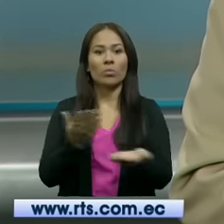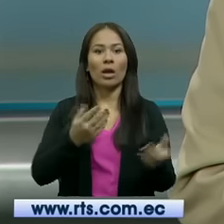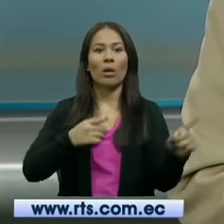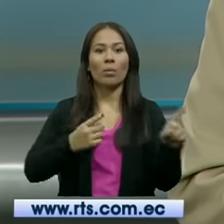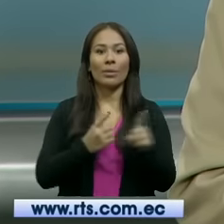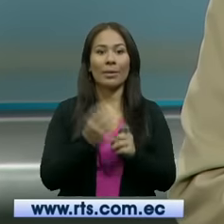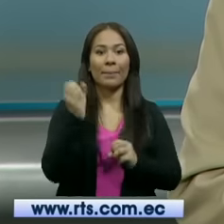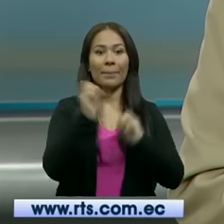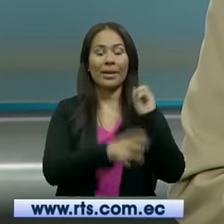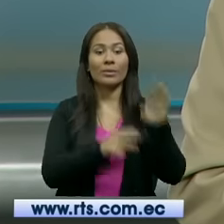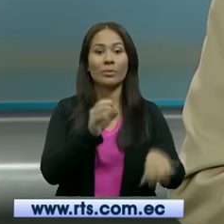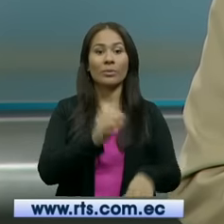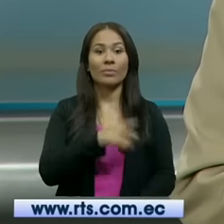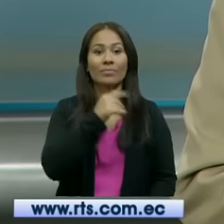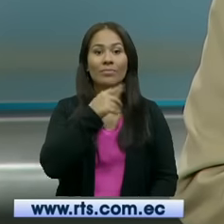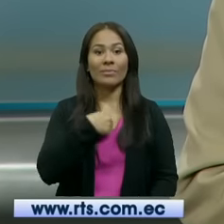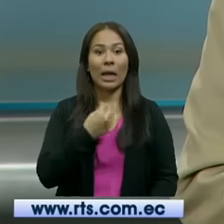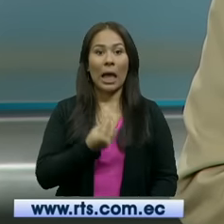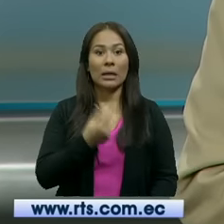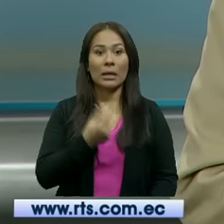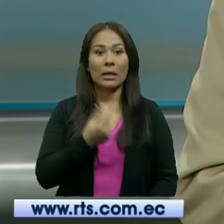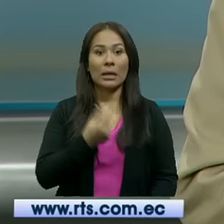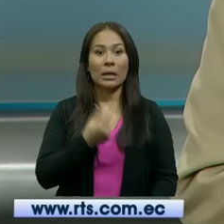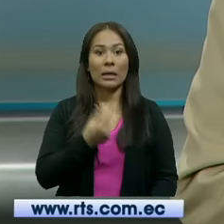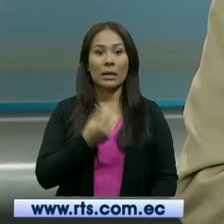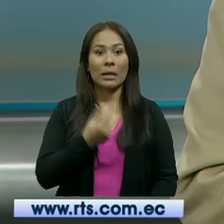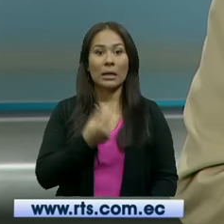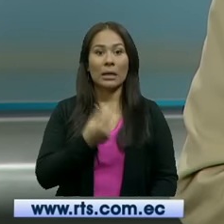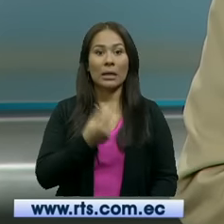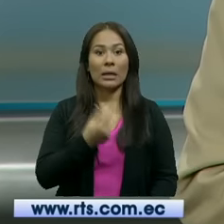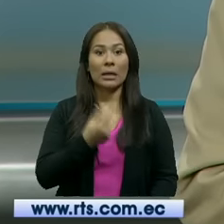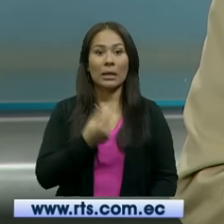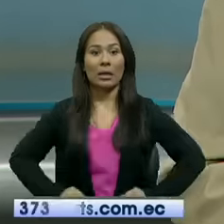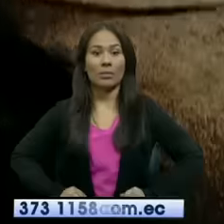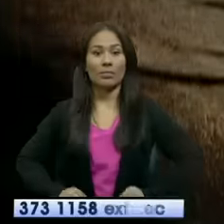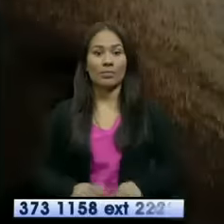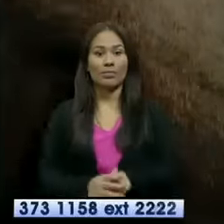El afectado fue llevado de inmediato a un centro de salud.